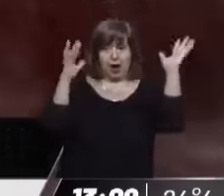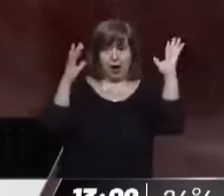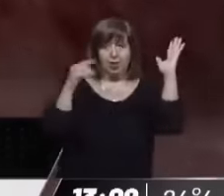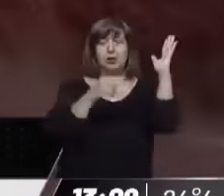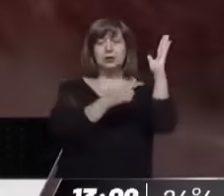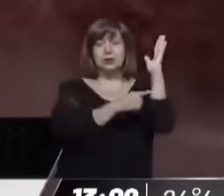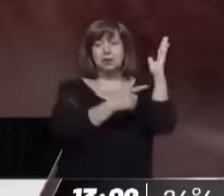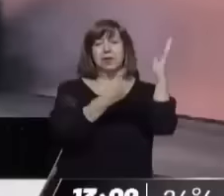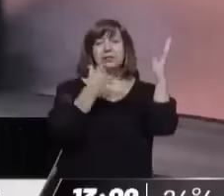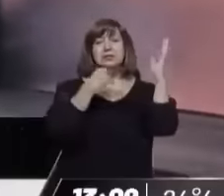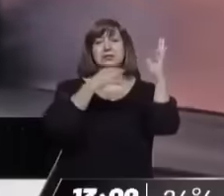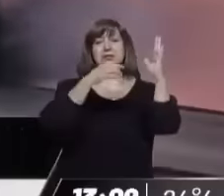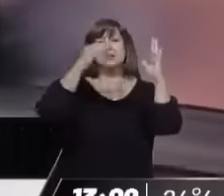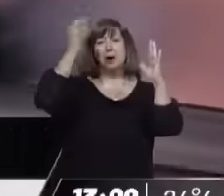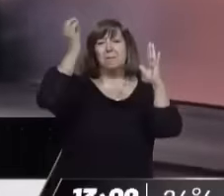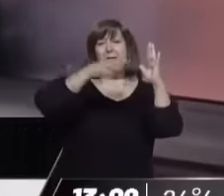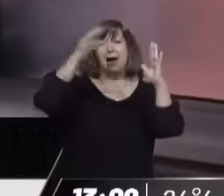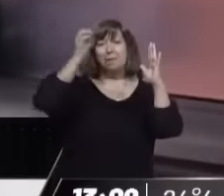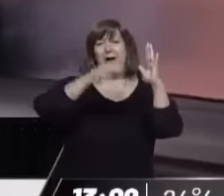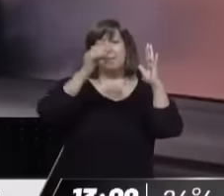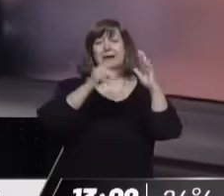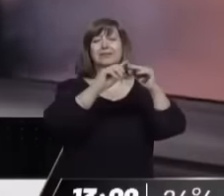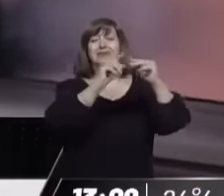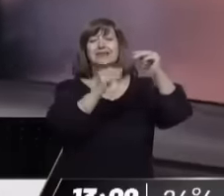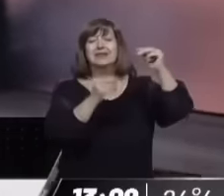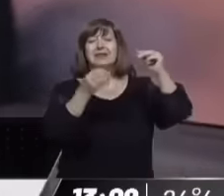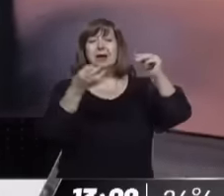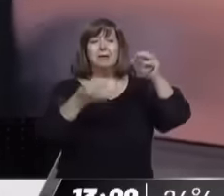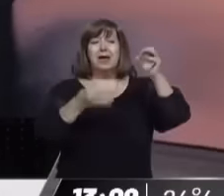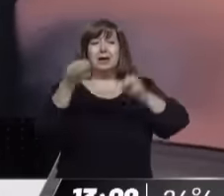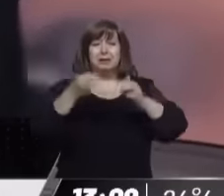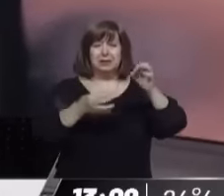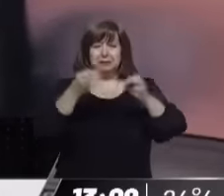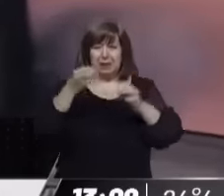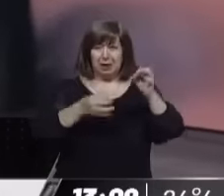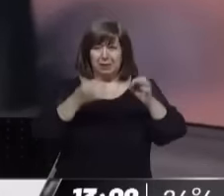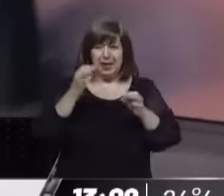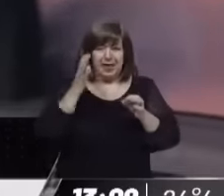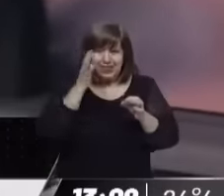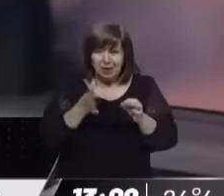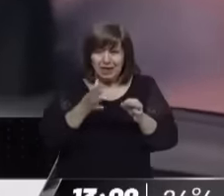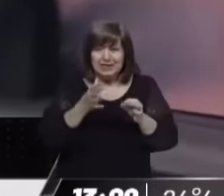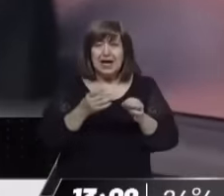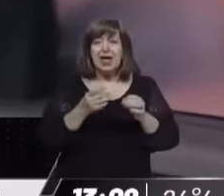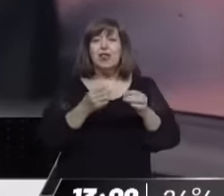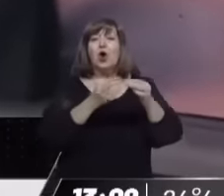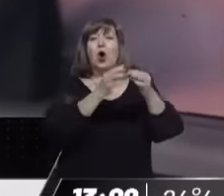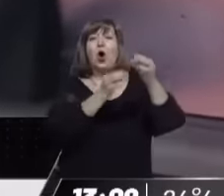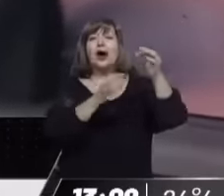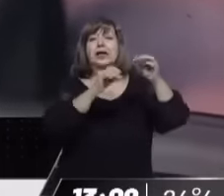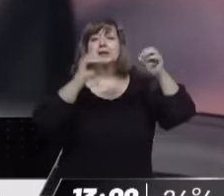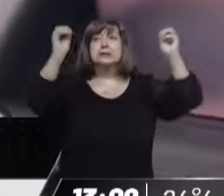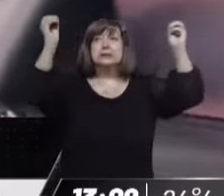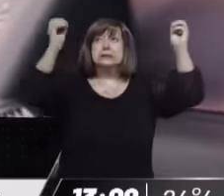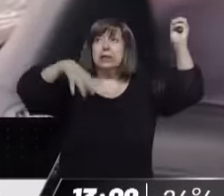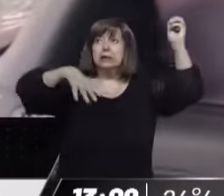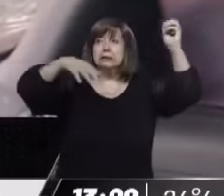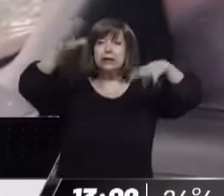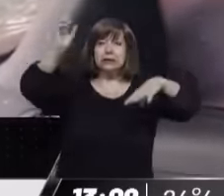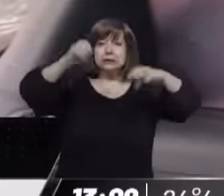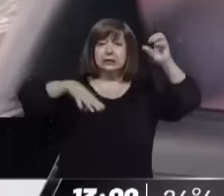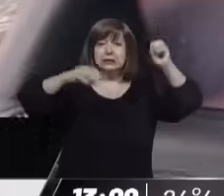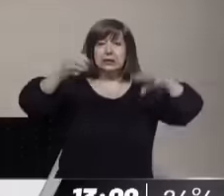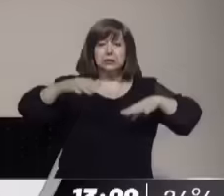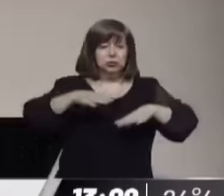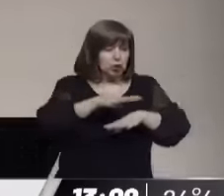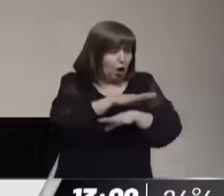hubo colchones verdes por las hojas arrancadas. Esto va a reducir la superficie de sombra de las zonas urbanas y rurales recién hasta